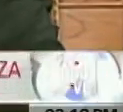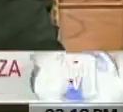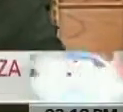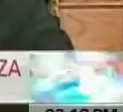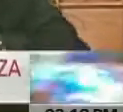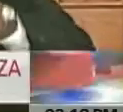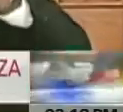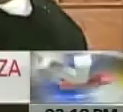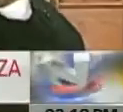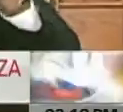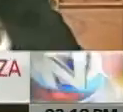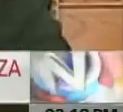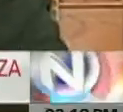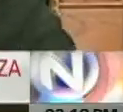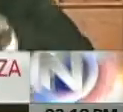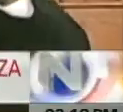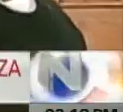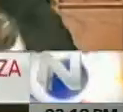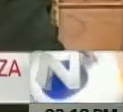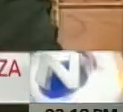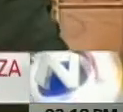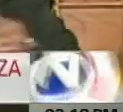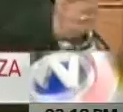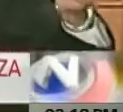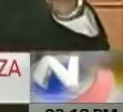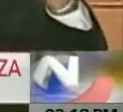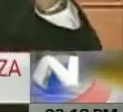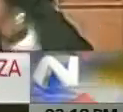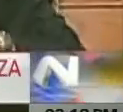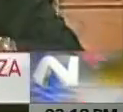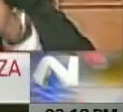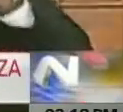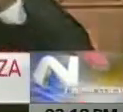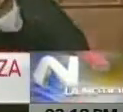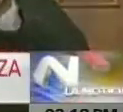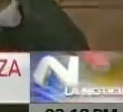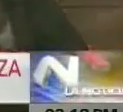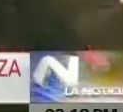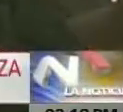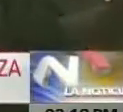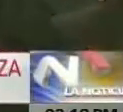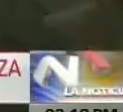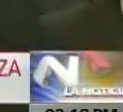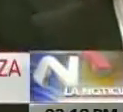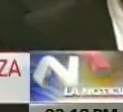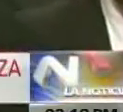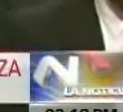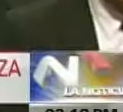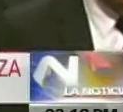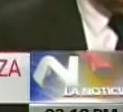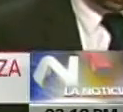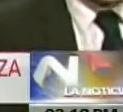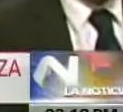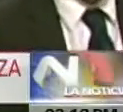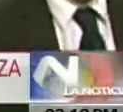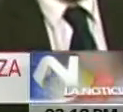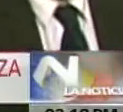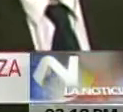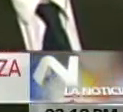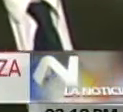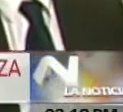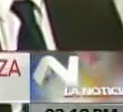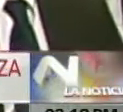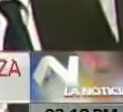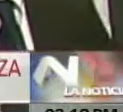continúe. Al capital internacional, bienvenido. Reglas de juego claras tiene la revolución bolivariana. Firmes, claras y